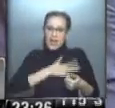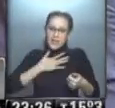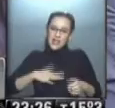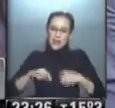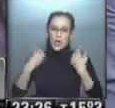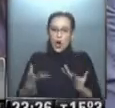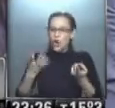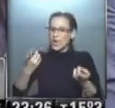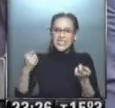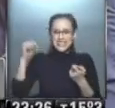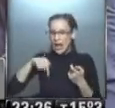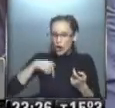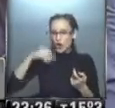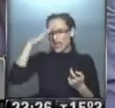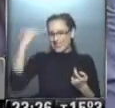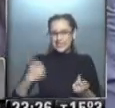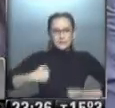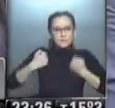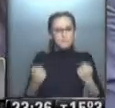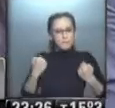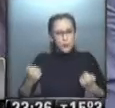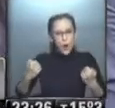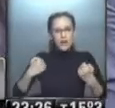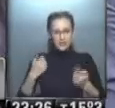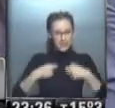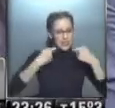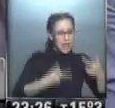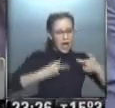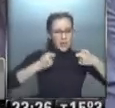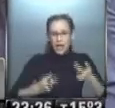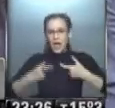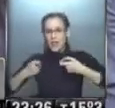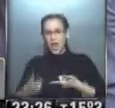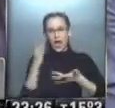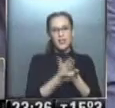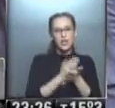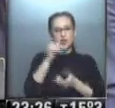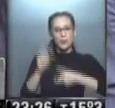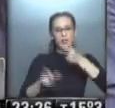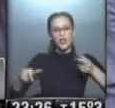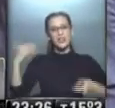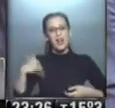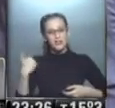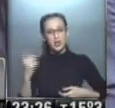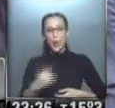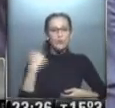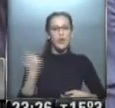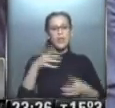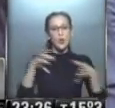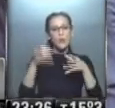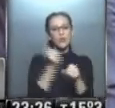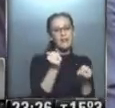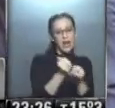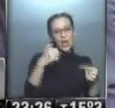más fuerte que nunca para seguirle devolviendo derechos a argentinos, para que ustedes, los trabajadores,